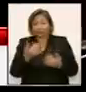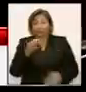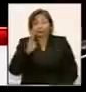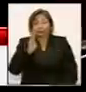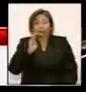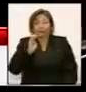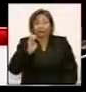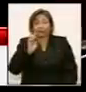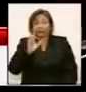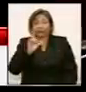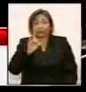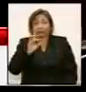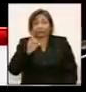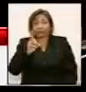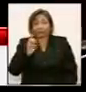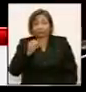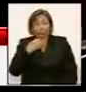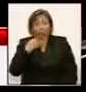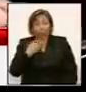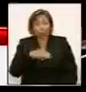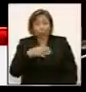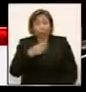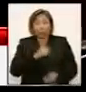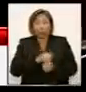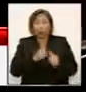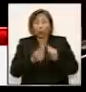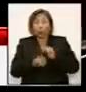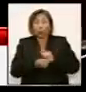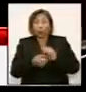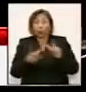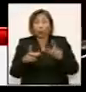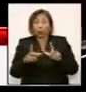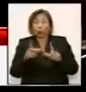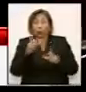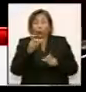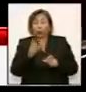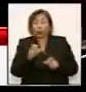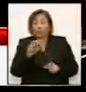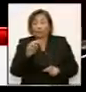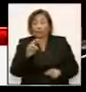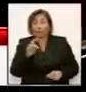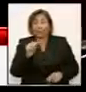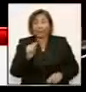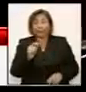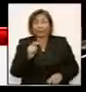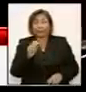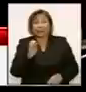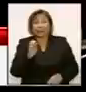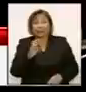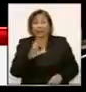García Belaunde, el panorama cambia. Porque hemos tenido a una persona que le han puesto, la señora Marisol Pérez Tello,